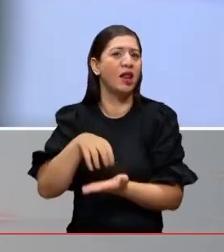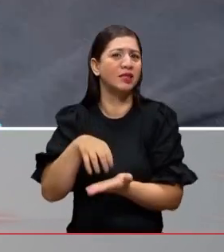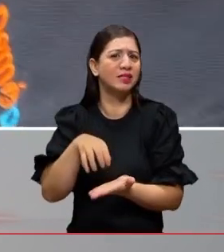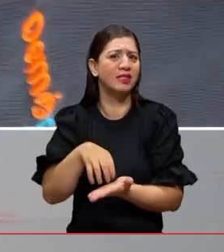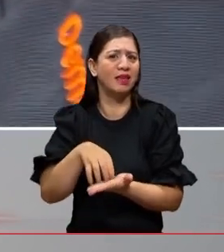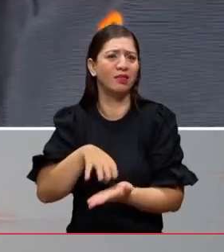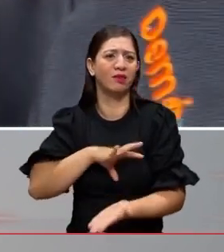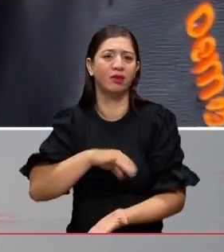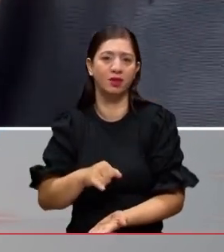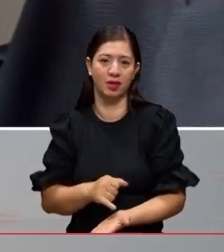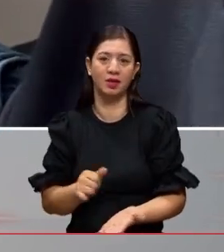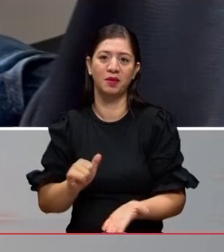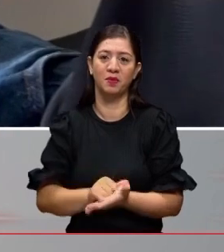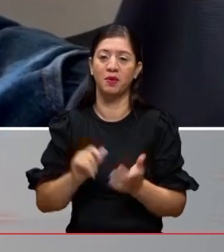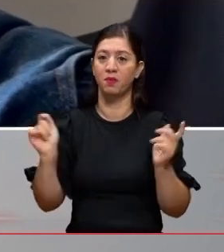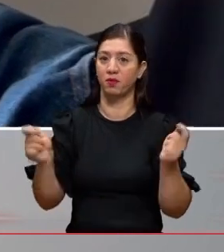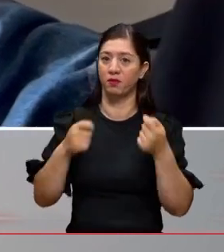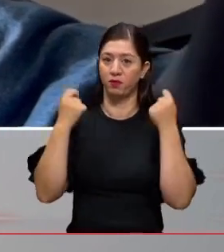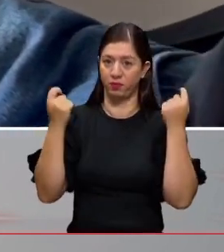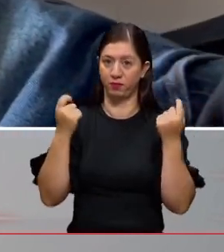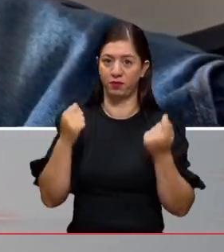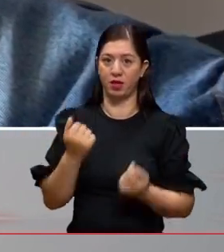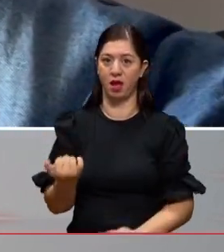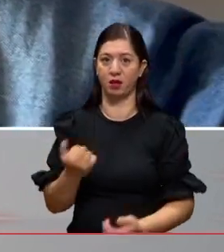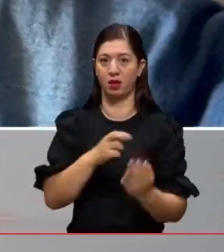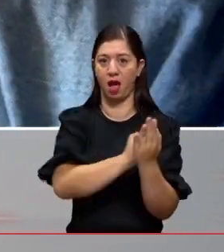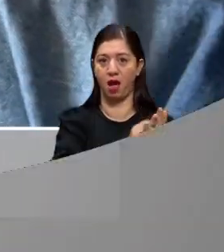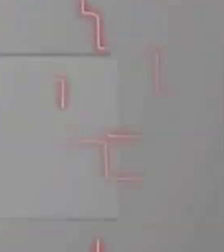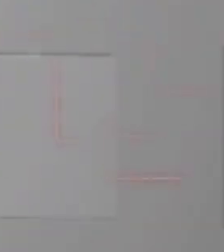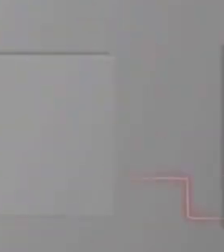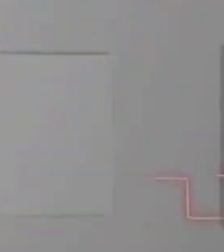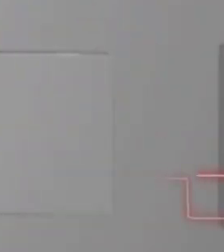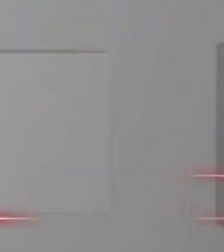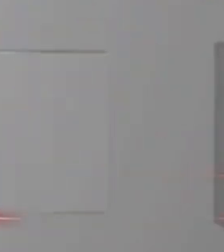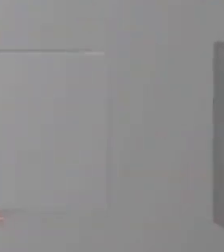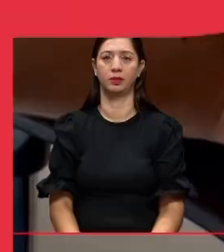Gigi. Son algunas de las ofertas que se pueden encontrar en esta aplicación.